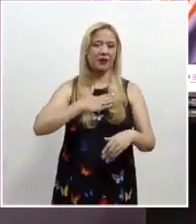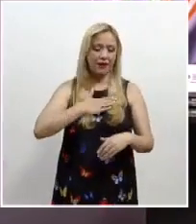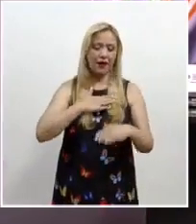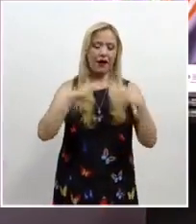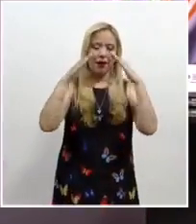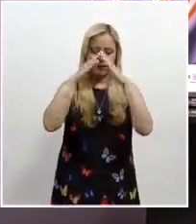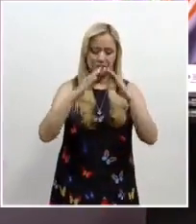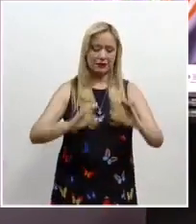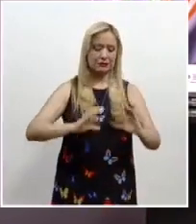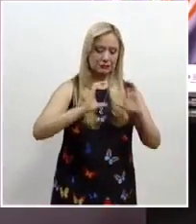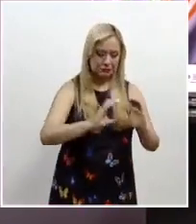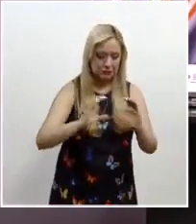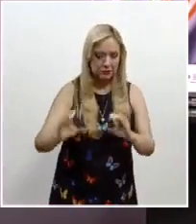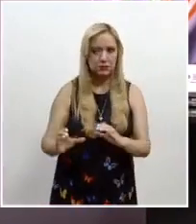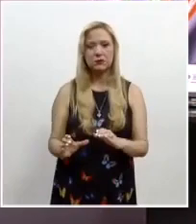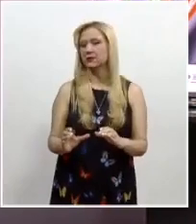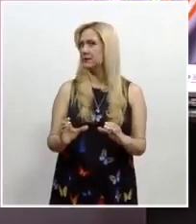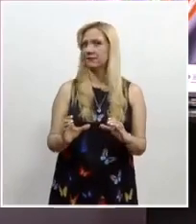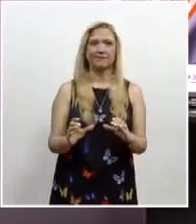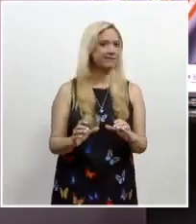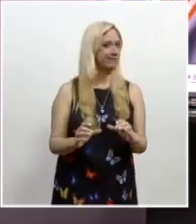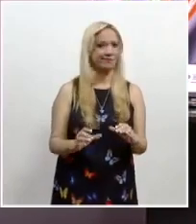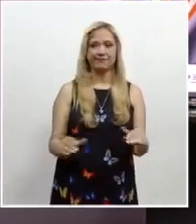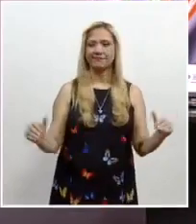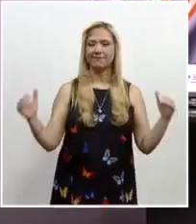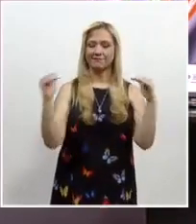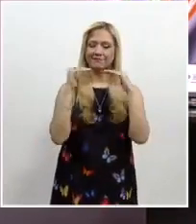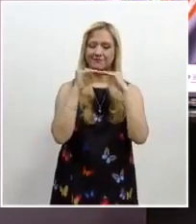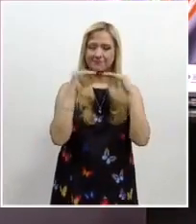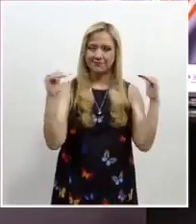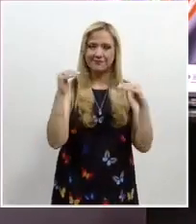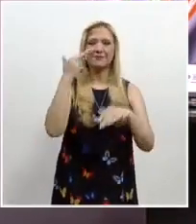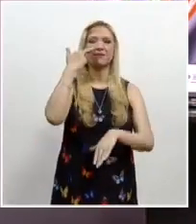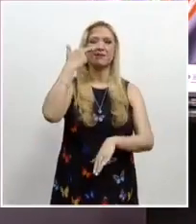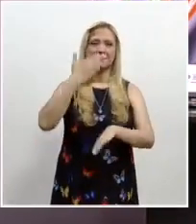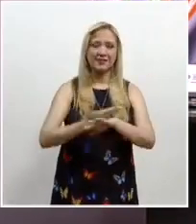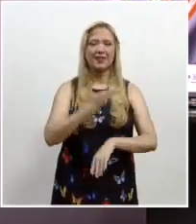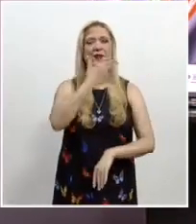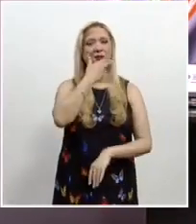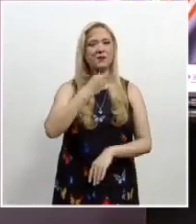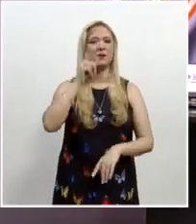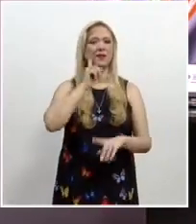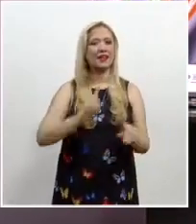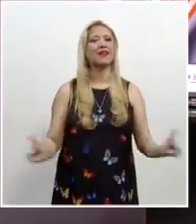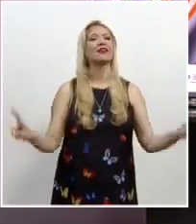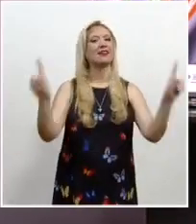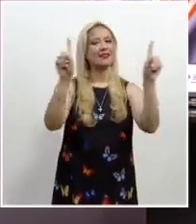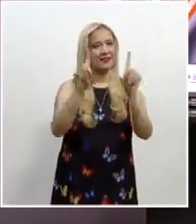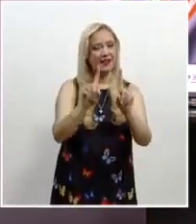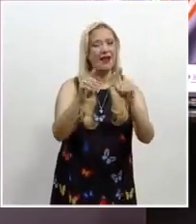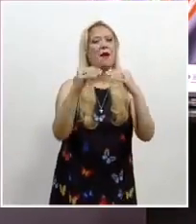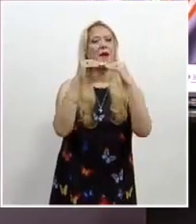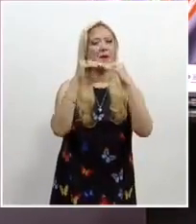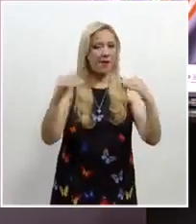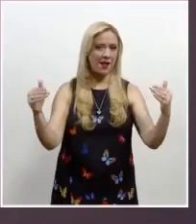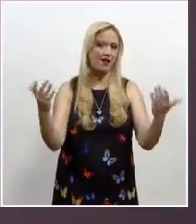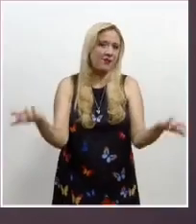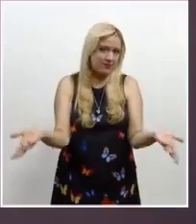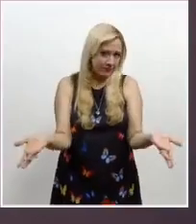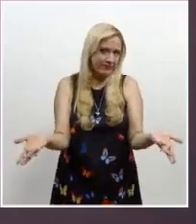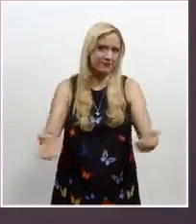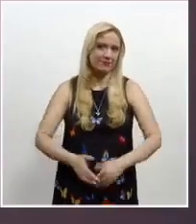cuidados, cuando debe haber una corresponsabilidad entre los hombres y las mujeres en todo este aspecto de